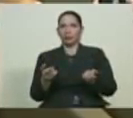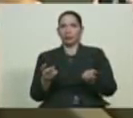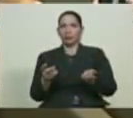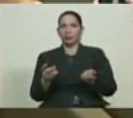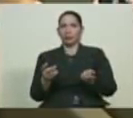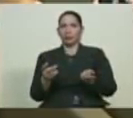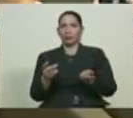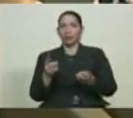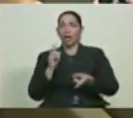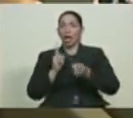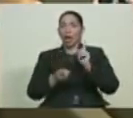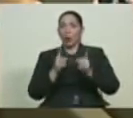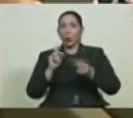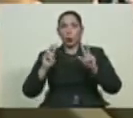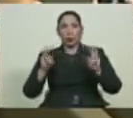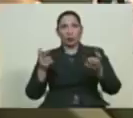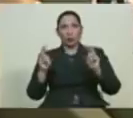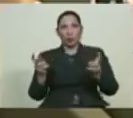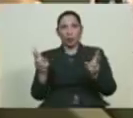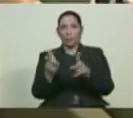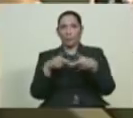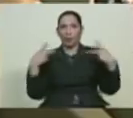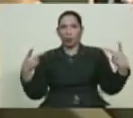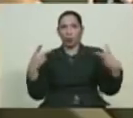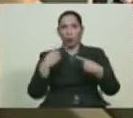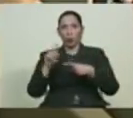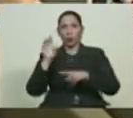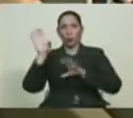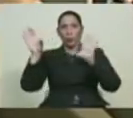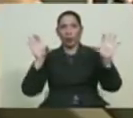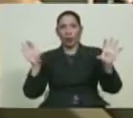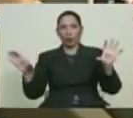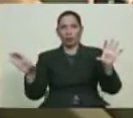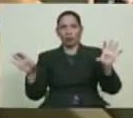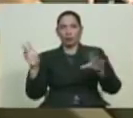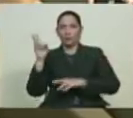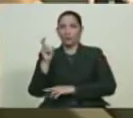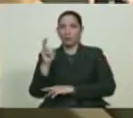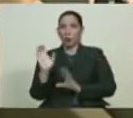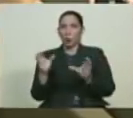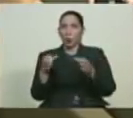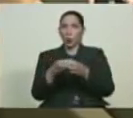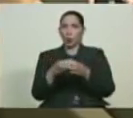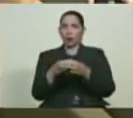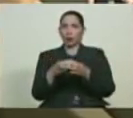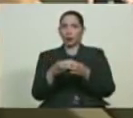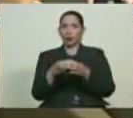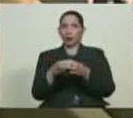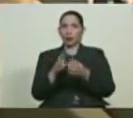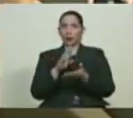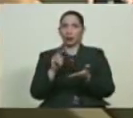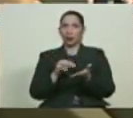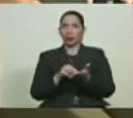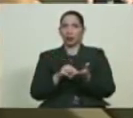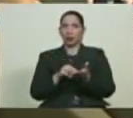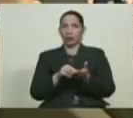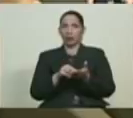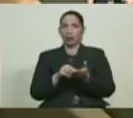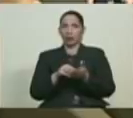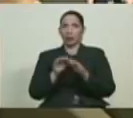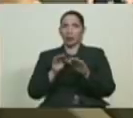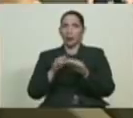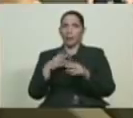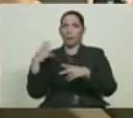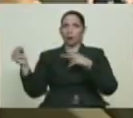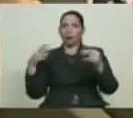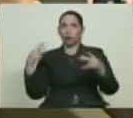De hecho, hay algunos titulares en periódicos de otros países. Este viernes la Organización Internacional para las Migraciones advirtió que se